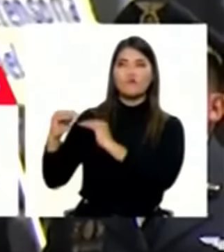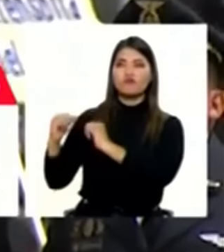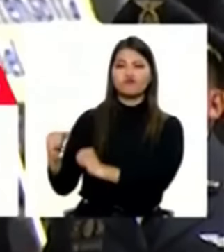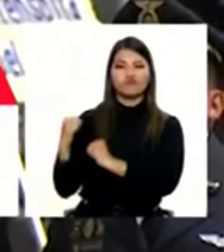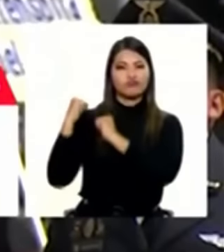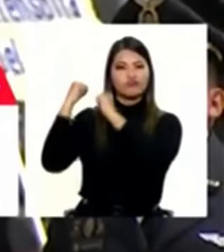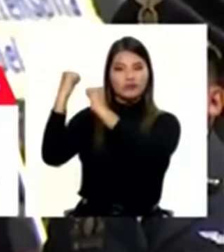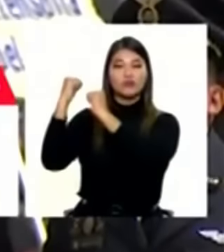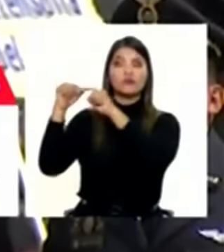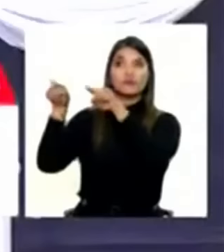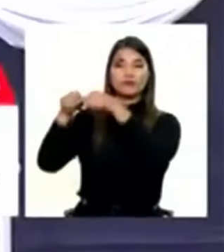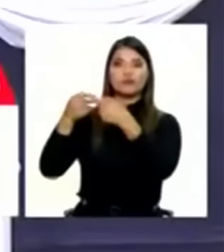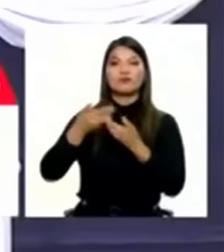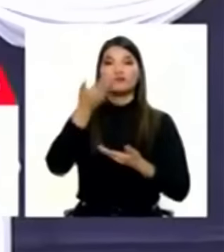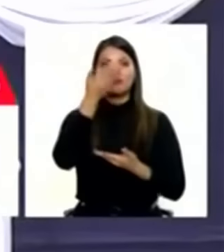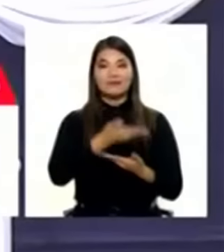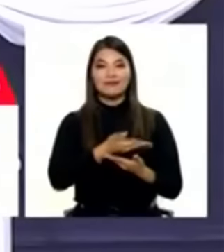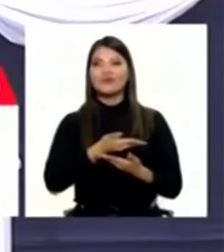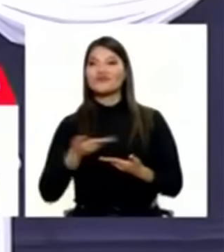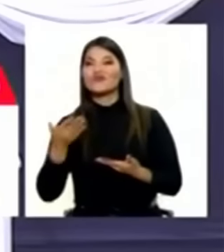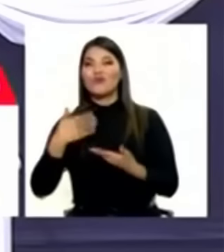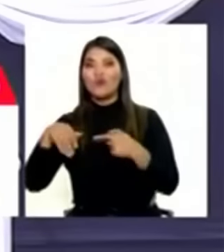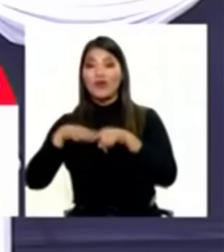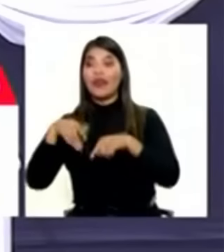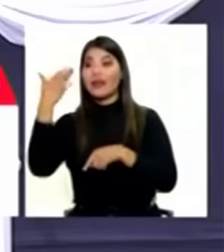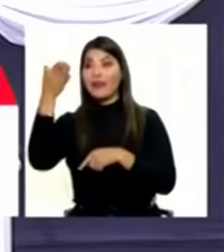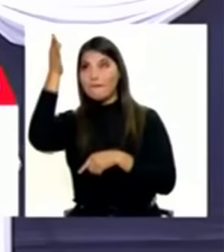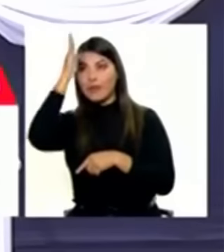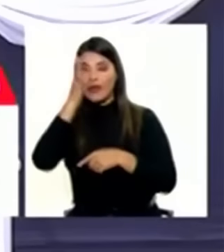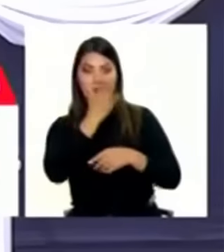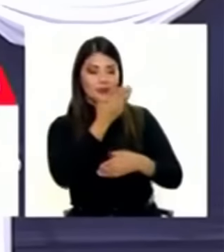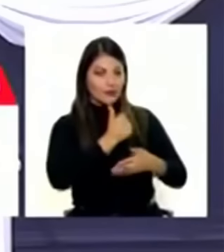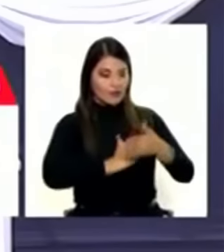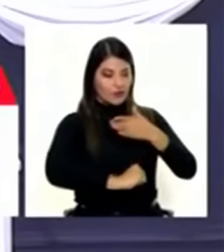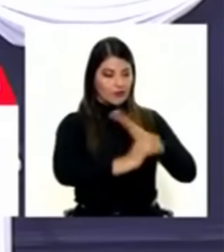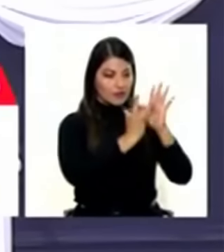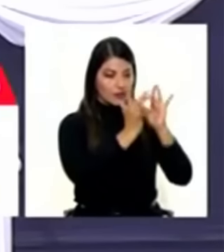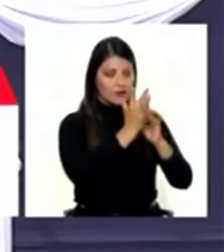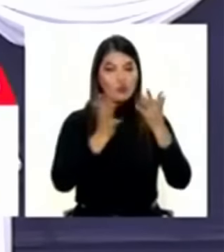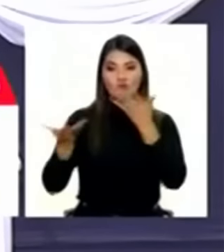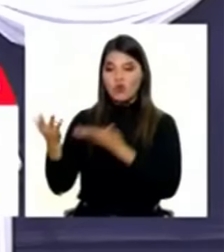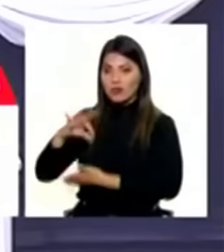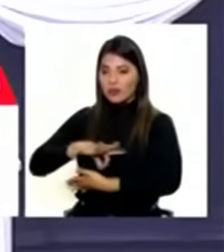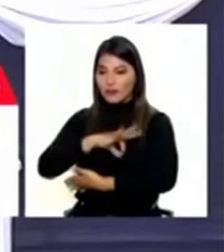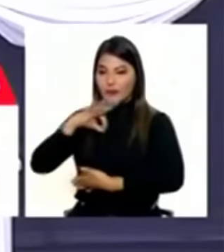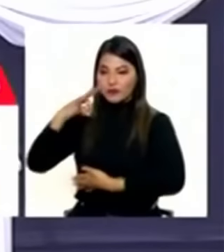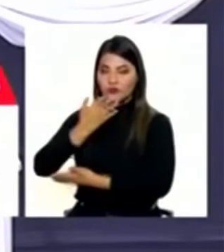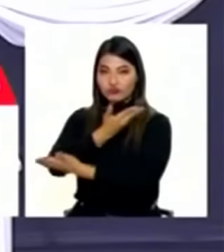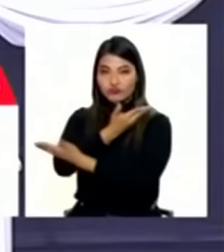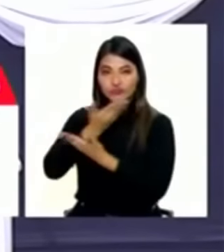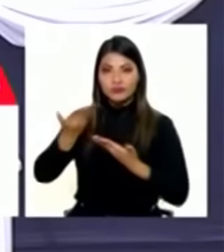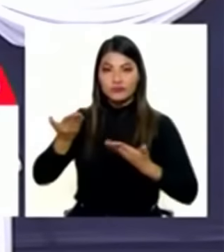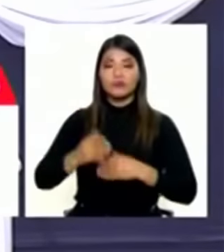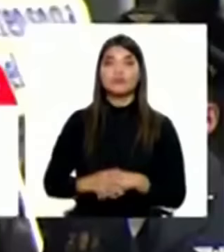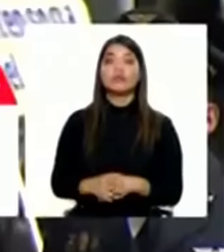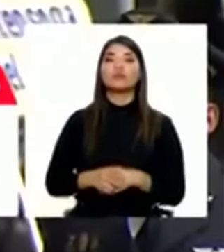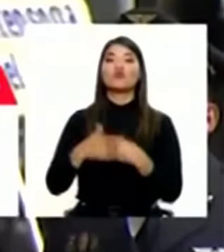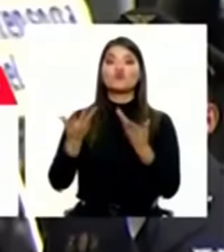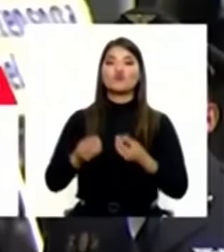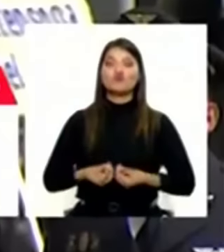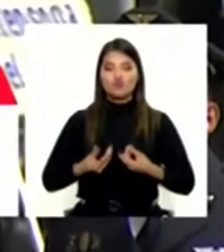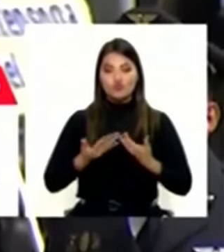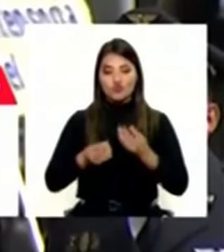Todopoderoso, Padre, Hijo y Espíritu Santo,